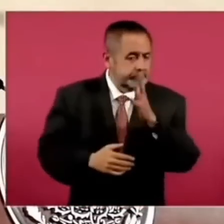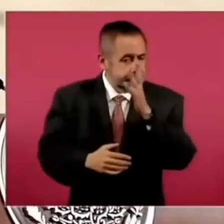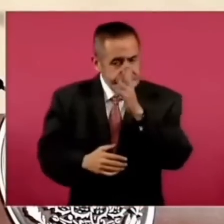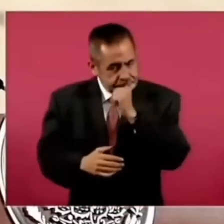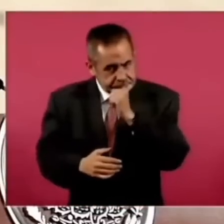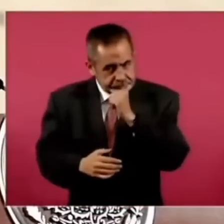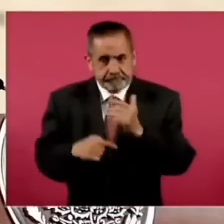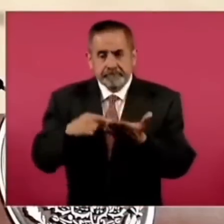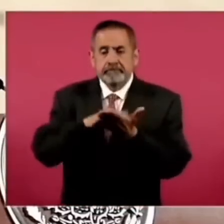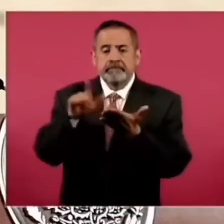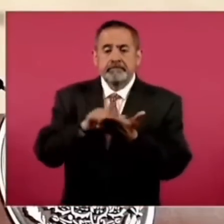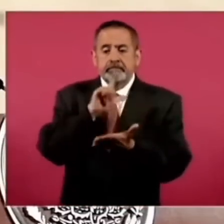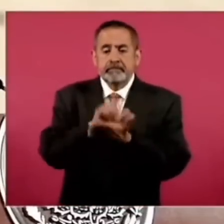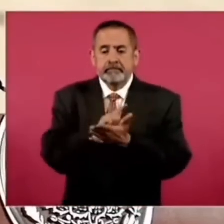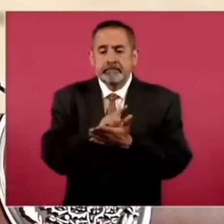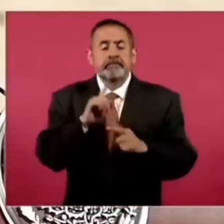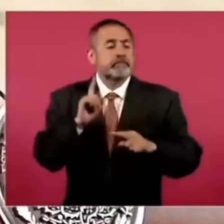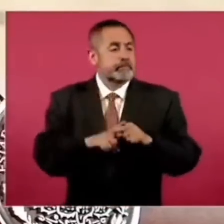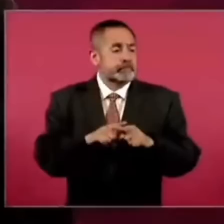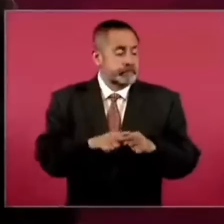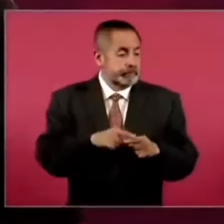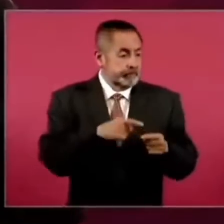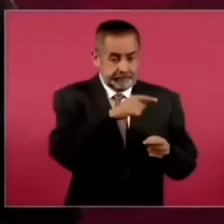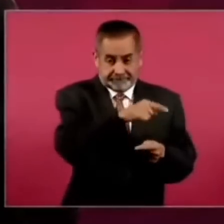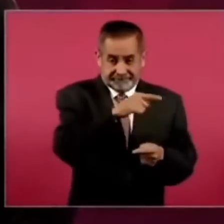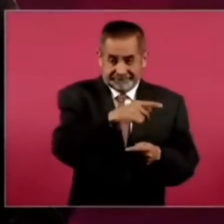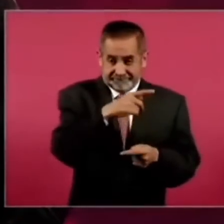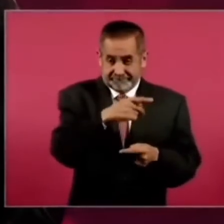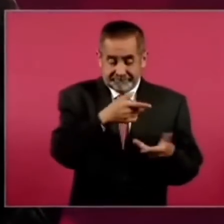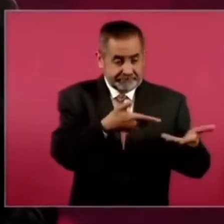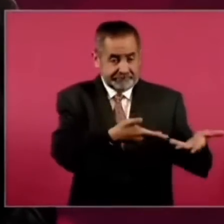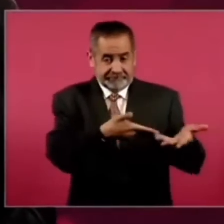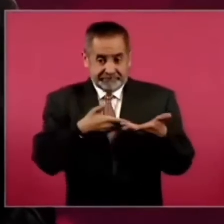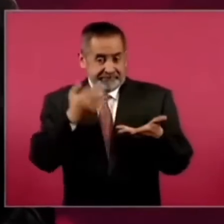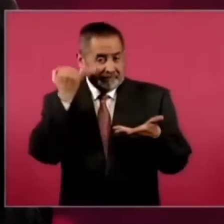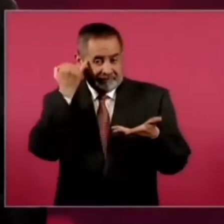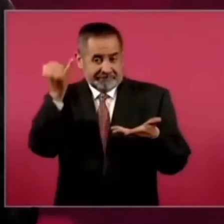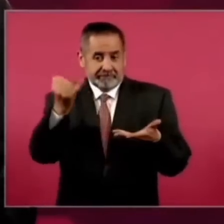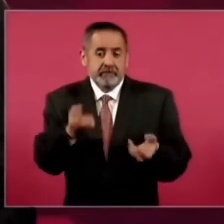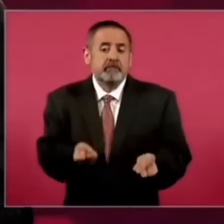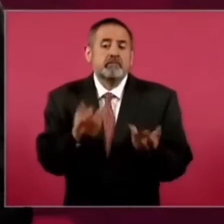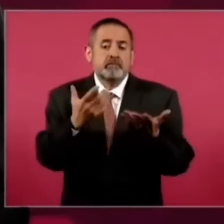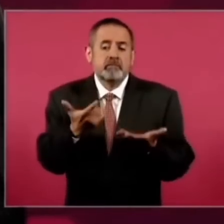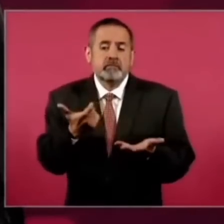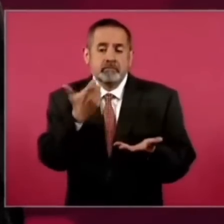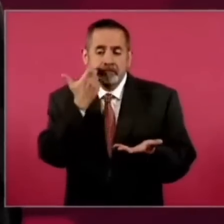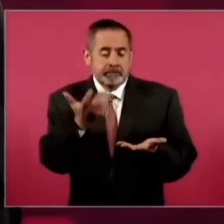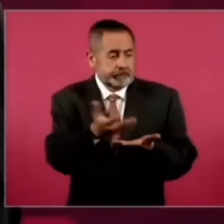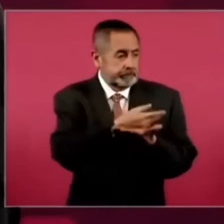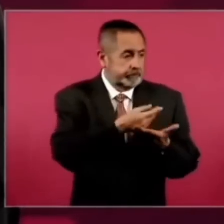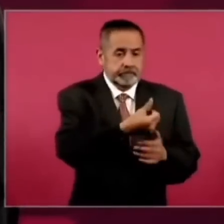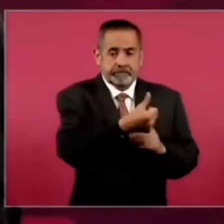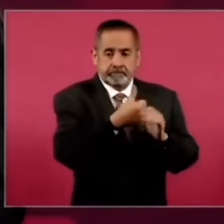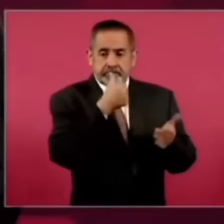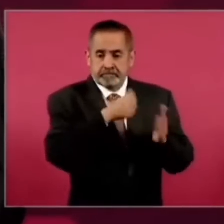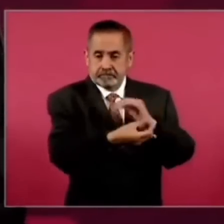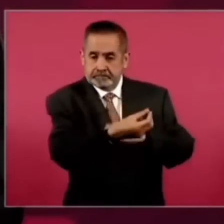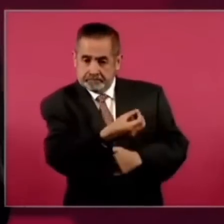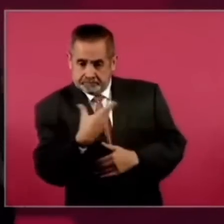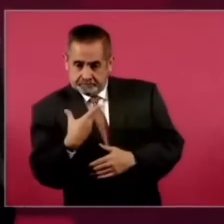ley, es que el Poder Judicial envía su presupuesto a la Secretaría de Hacienda y